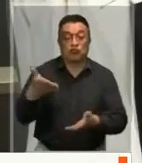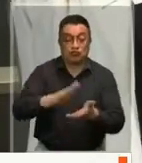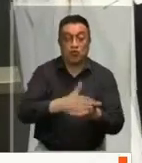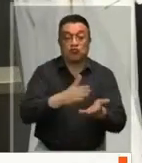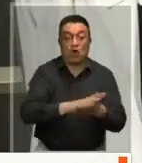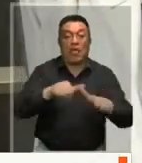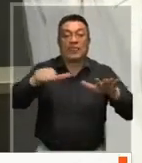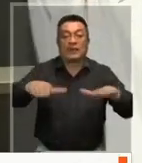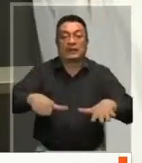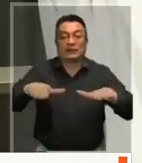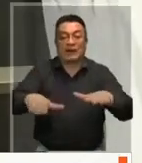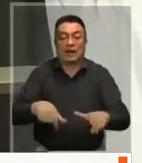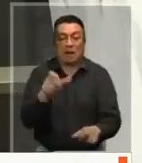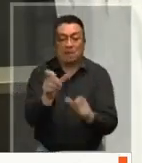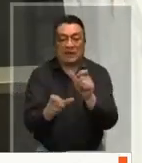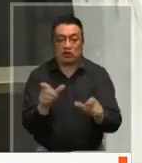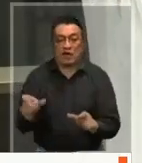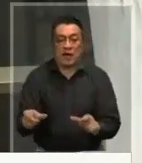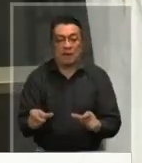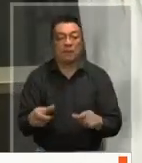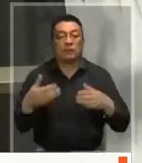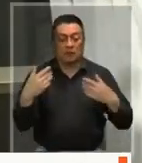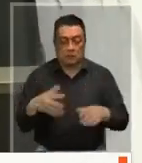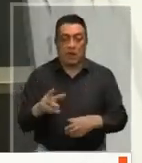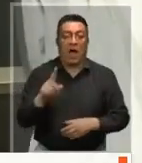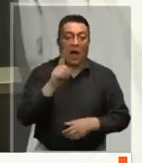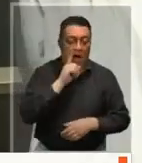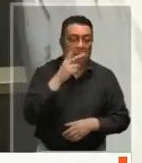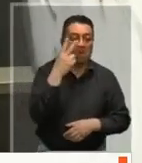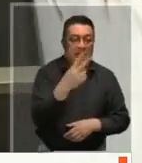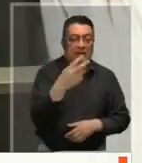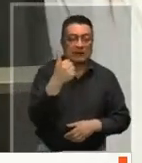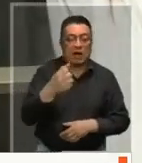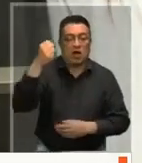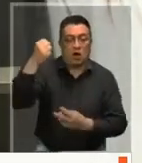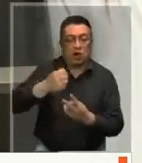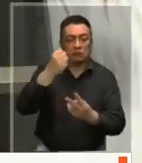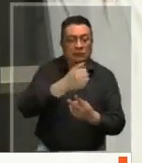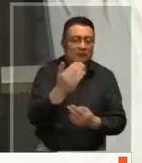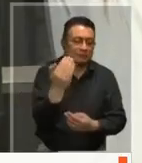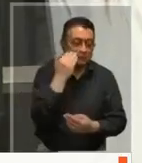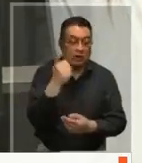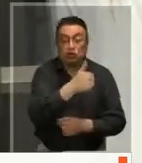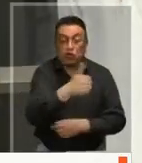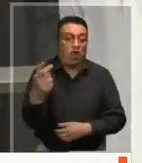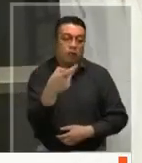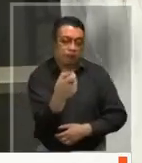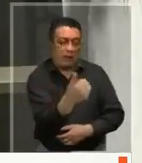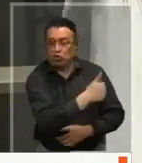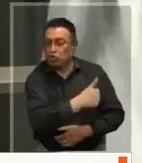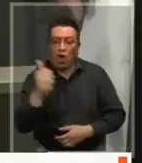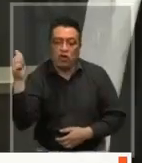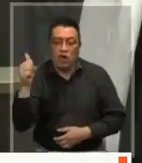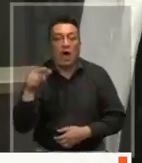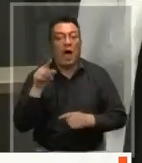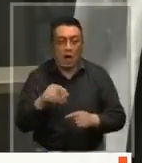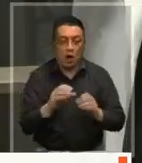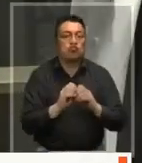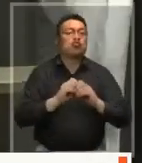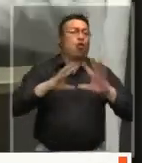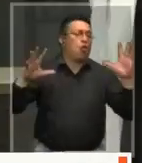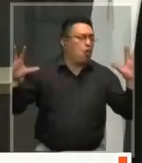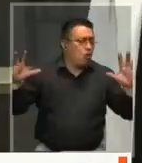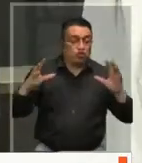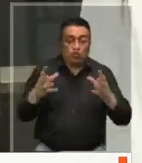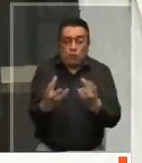16 personas y hemos tenido 26 homicidios frustrados, todos con armas de fuego. Estamos ante una pandemia